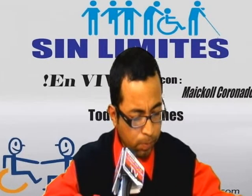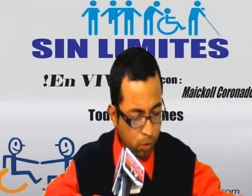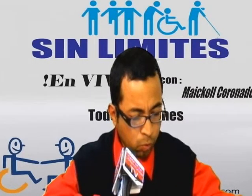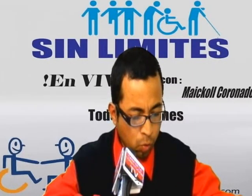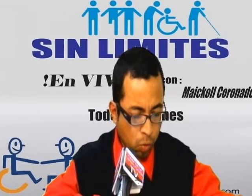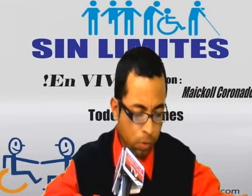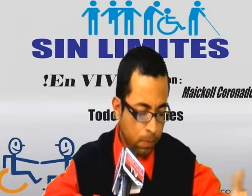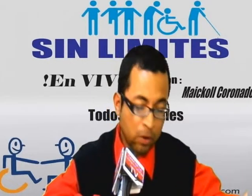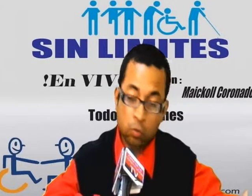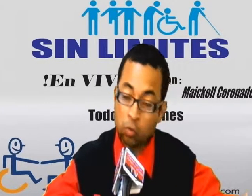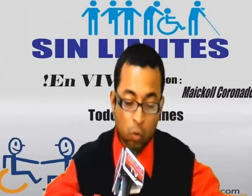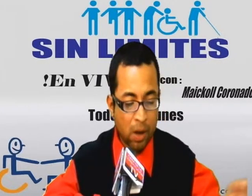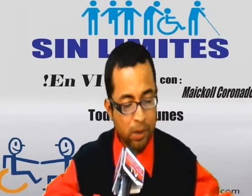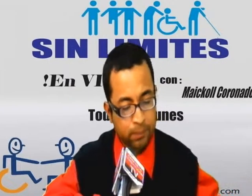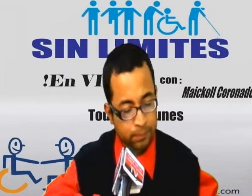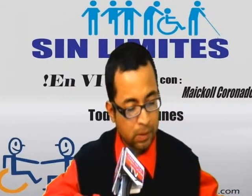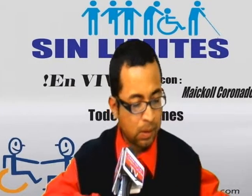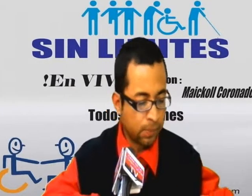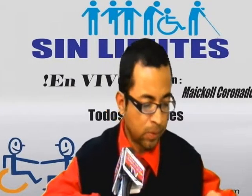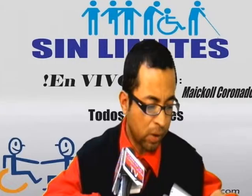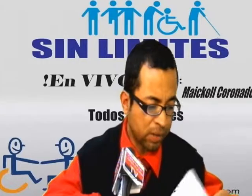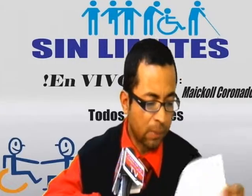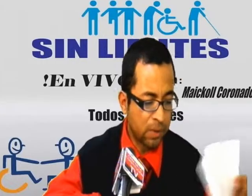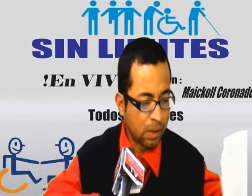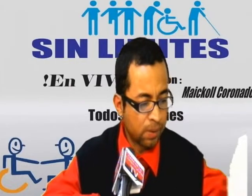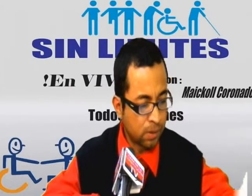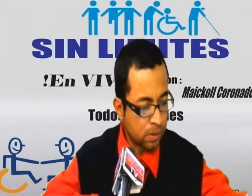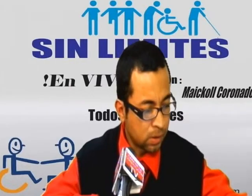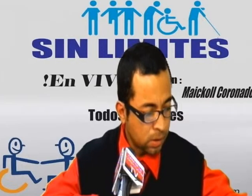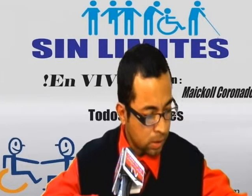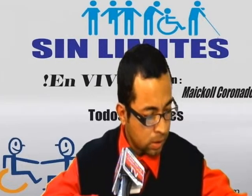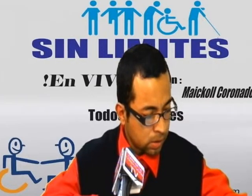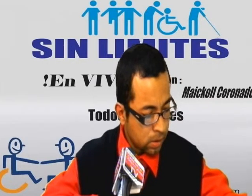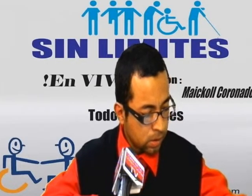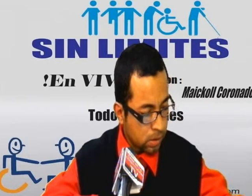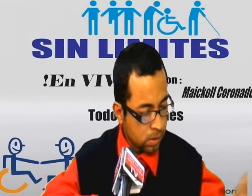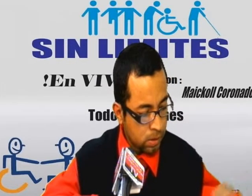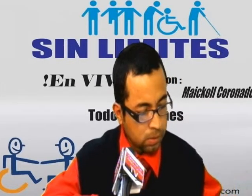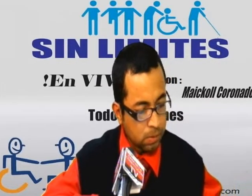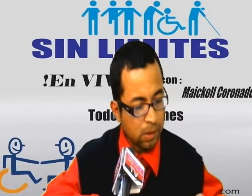intérpretes, pero no lo hay. Pero